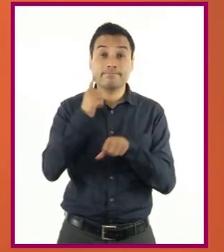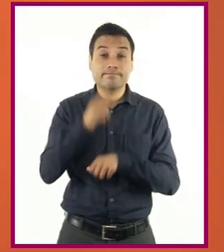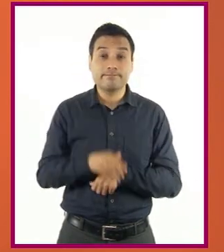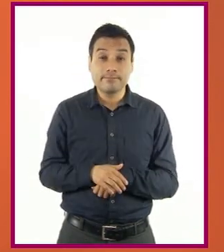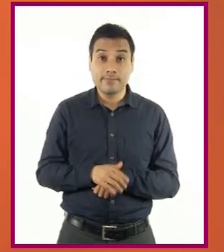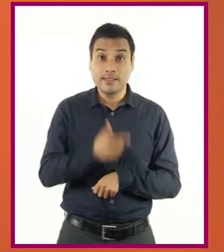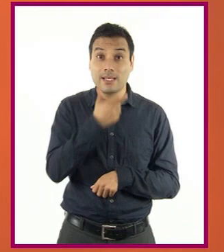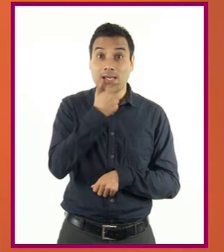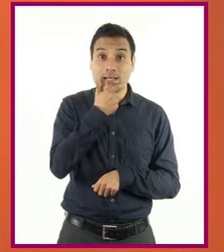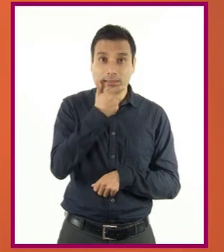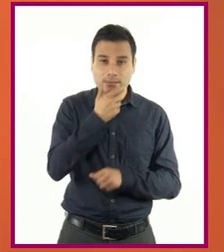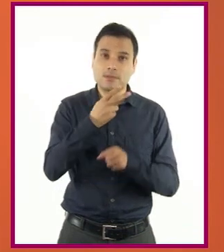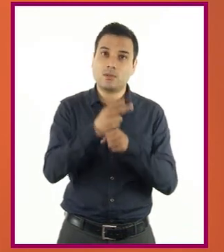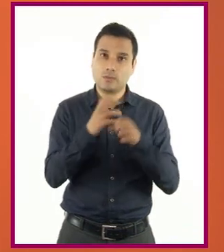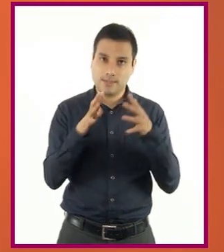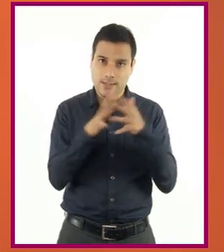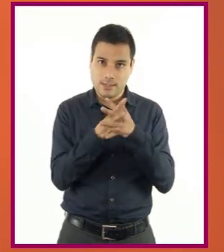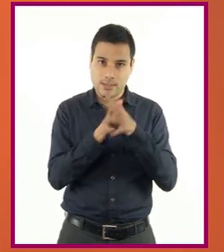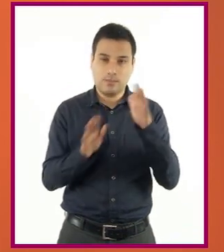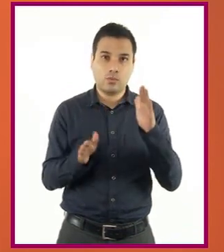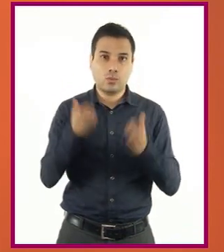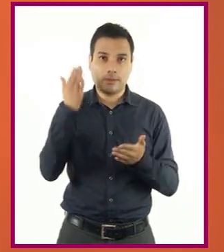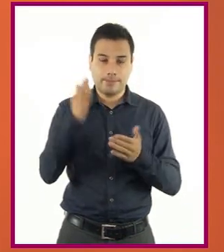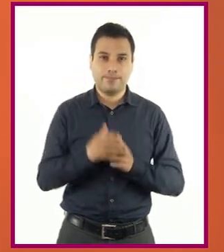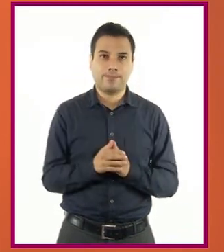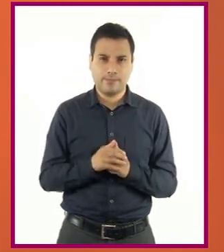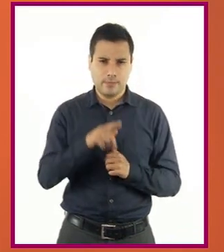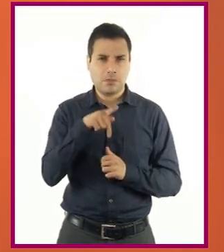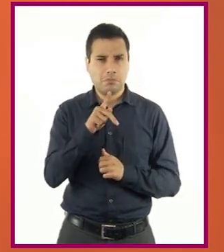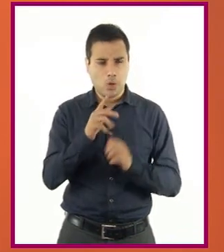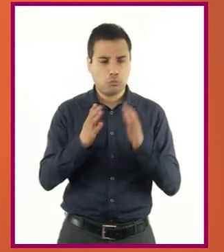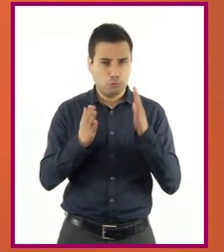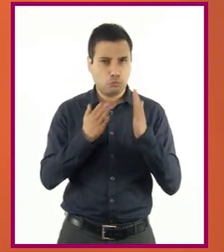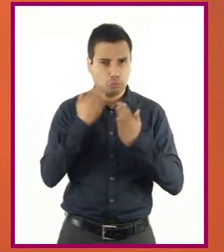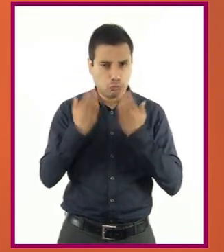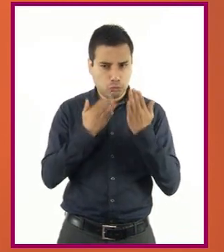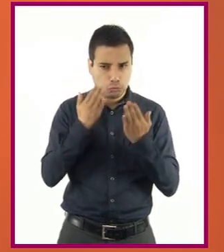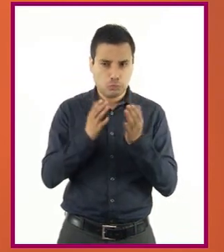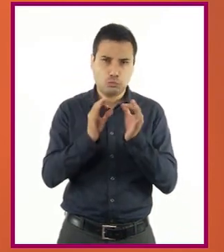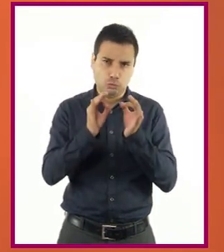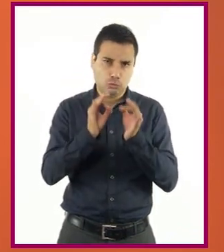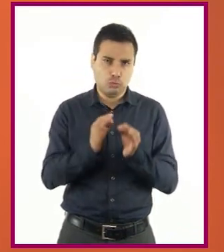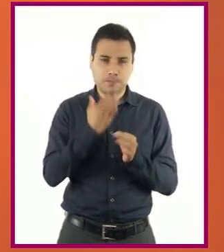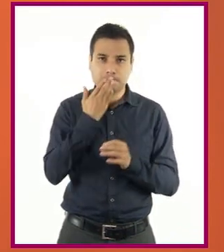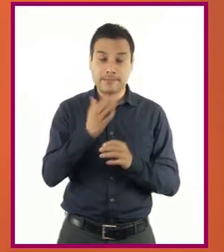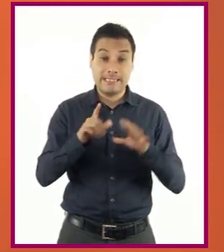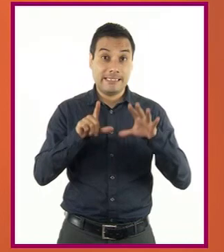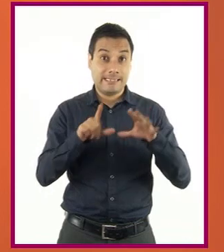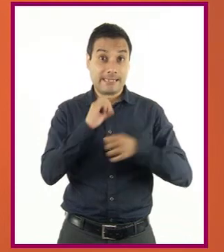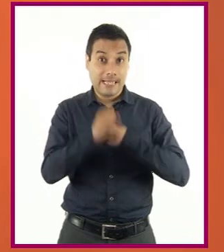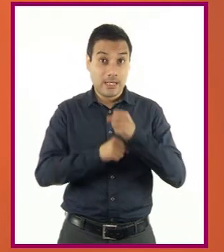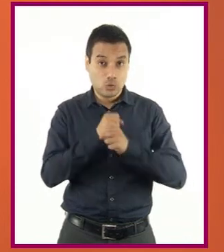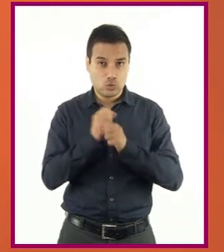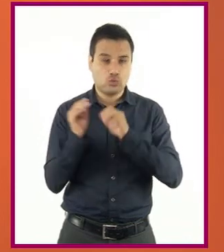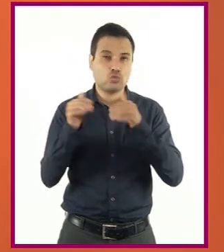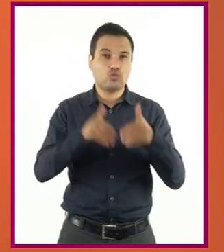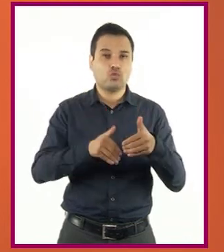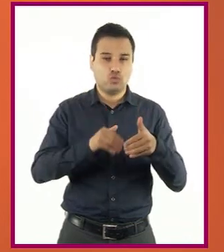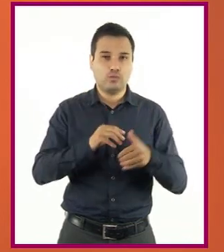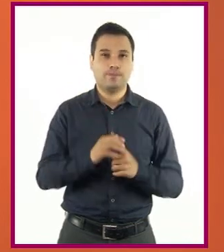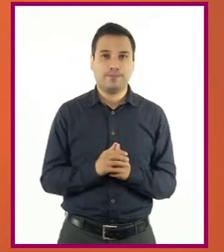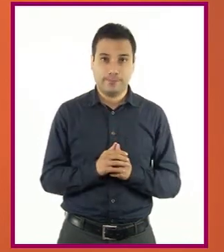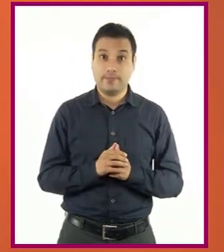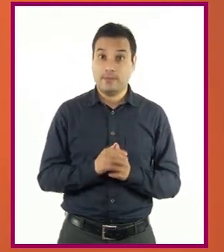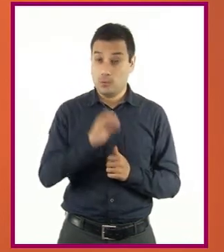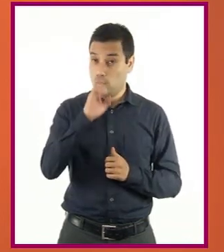la Segunda Guerra Mundial. Sin embargo, pudo cursar sus estudios básicos y a los 17 años ingresó a uno de